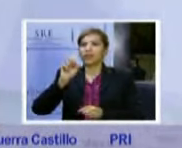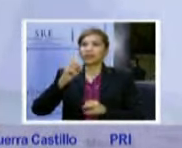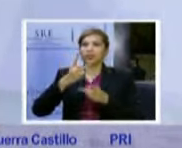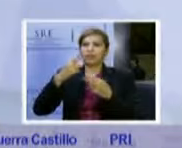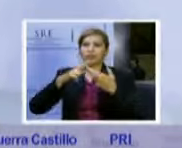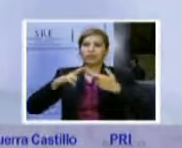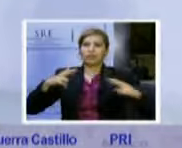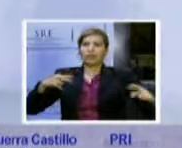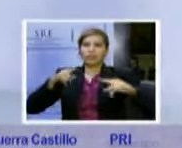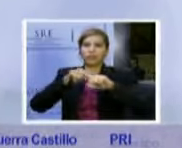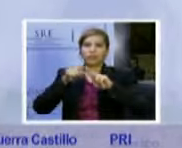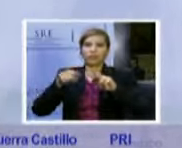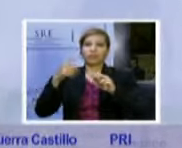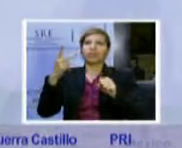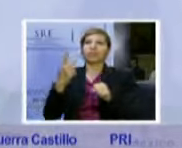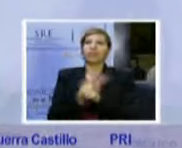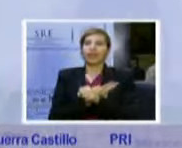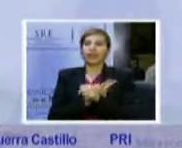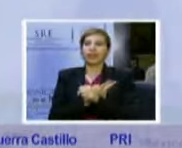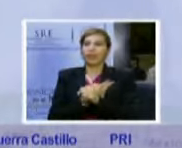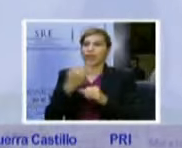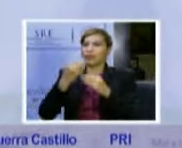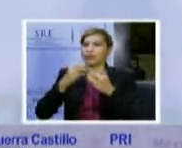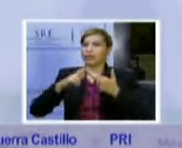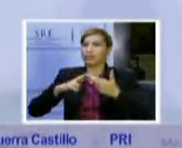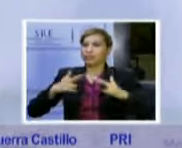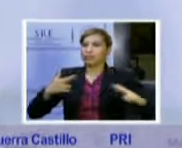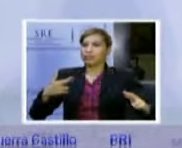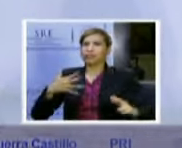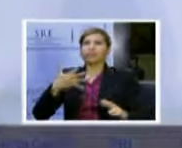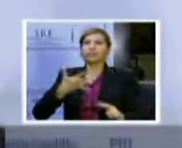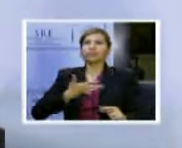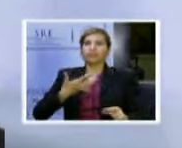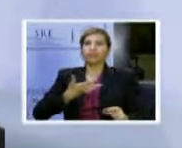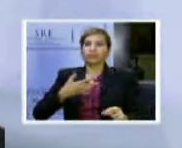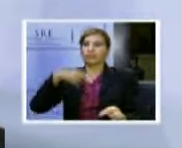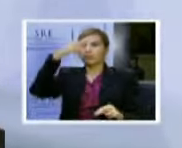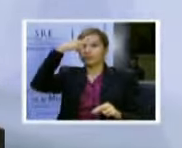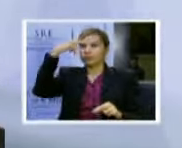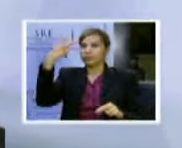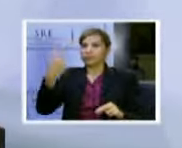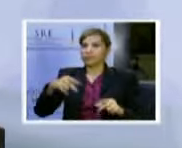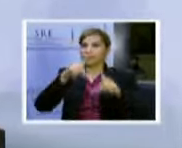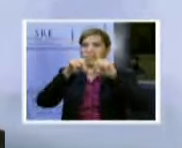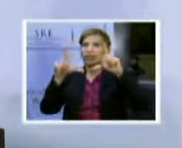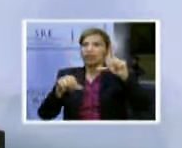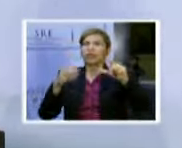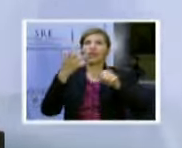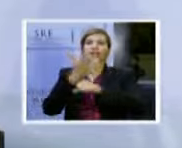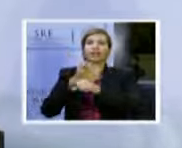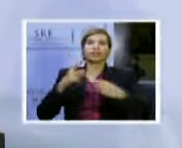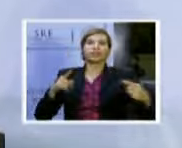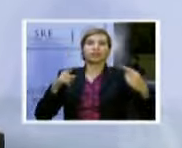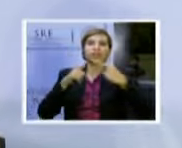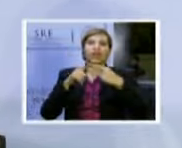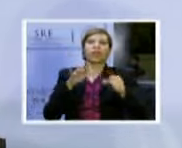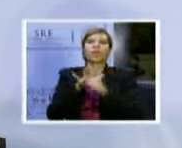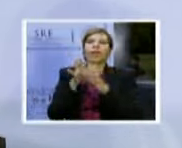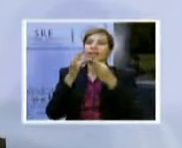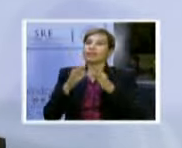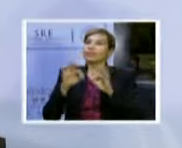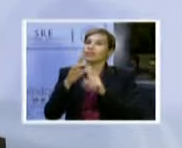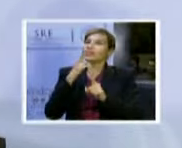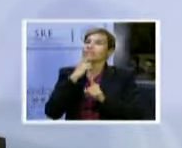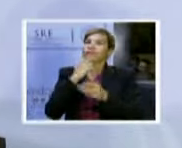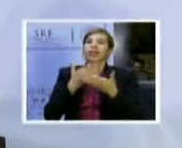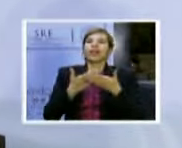relación? ¿En qué momento está pasando esta relación que tenemos con México con Estados Unidos? ¿Y cuál es el papel hoy